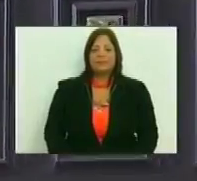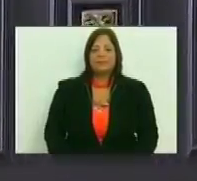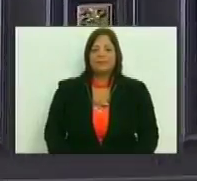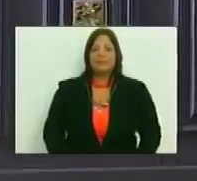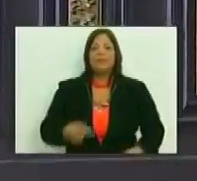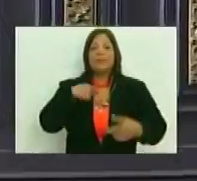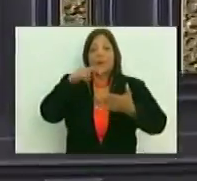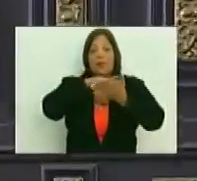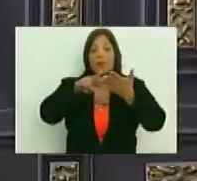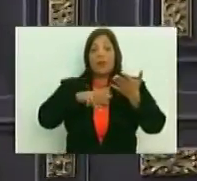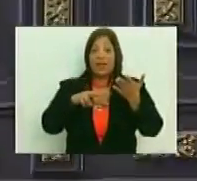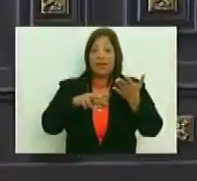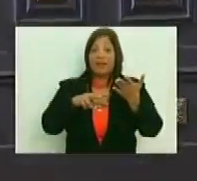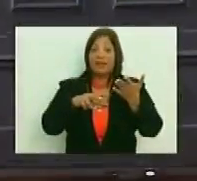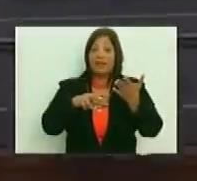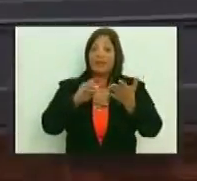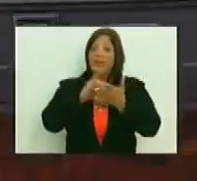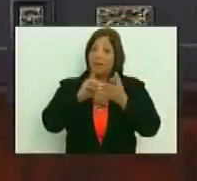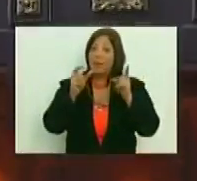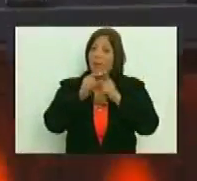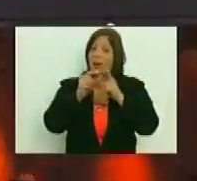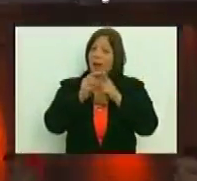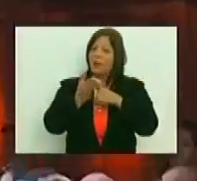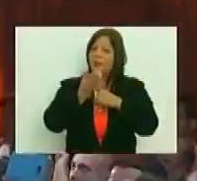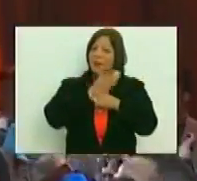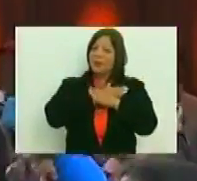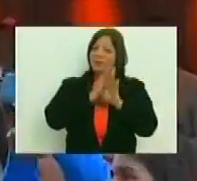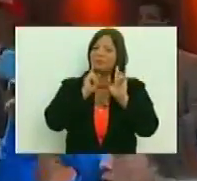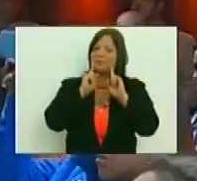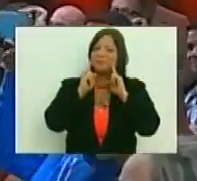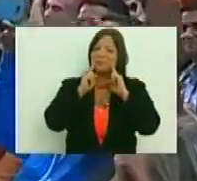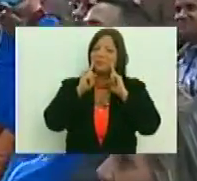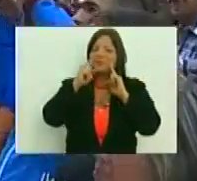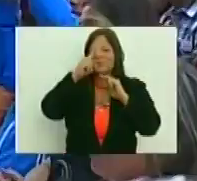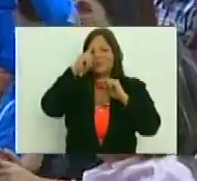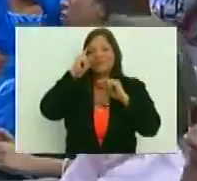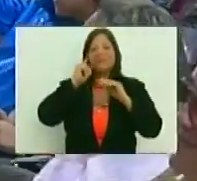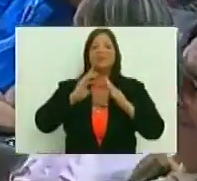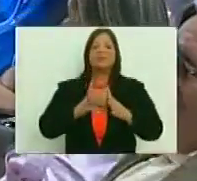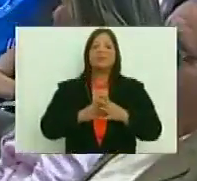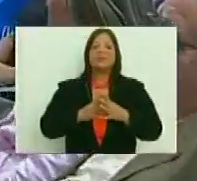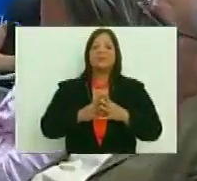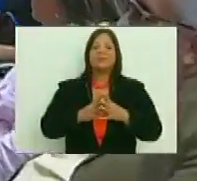Debo leer el decreto, pero me permite unas palabras, ¿no, vicepresidente?